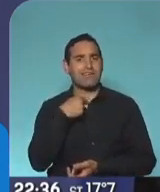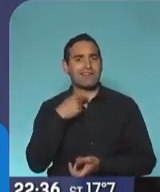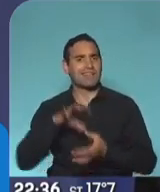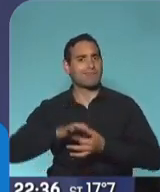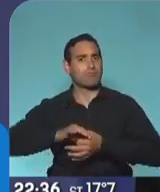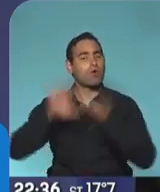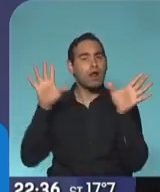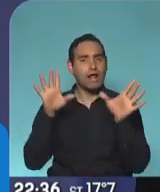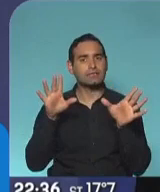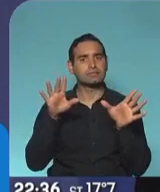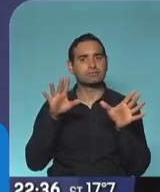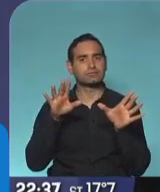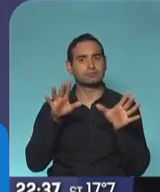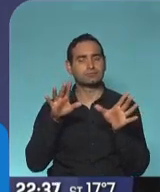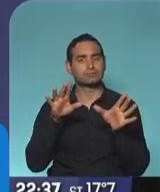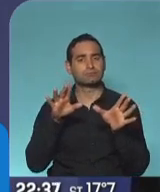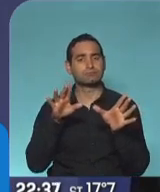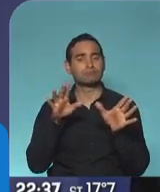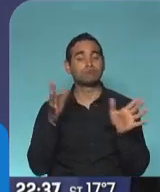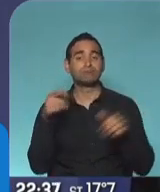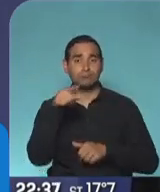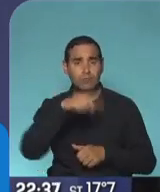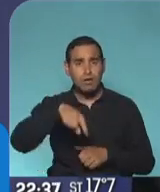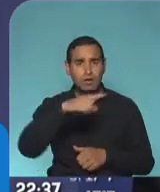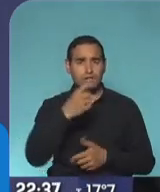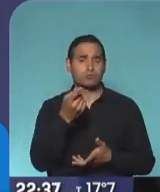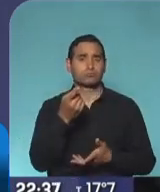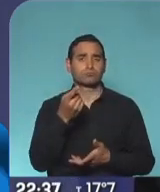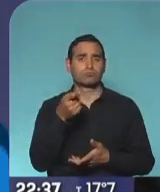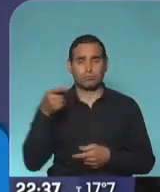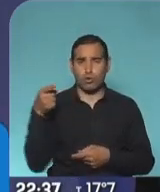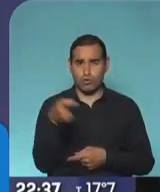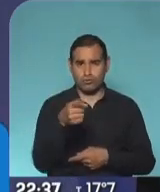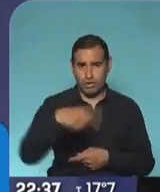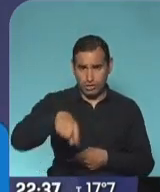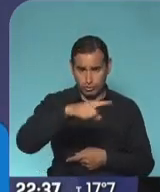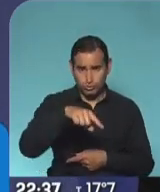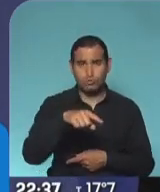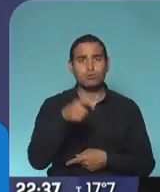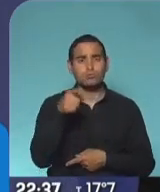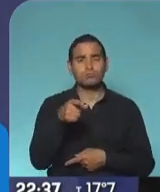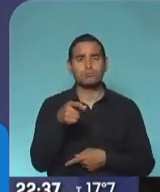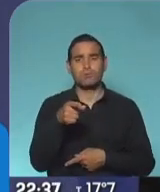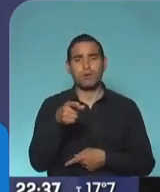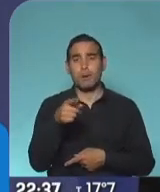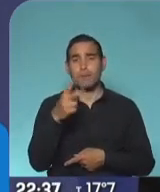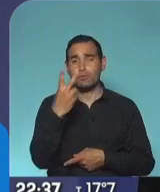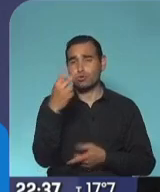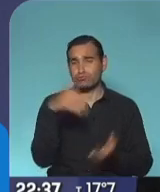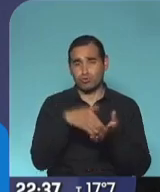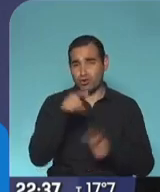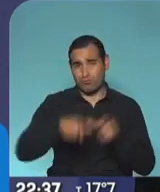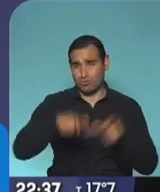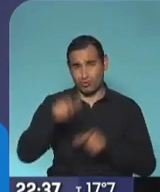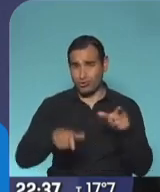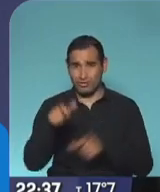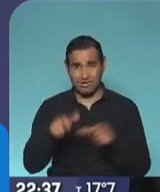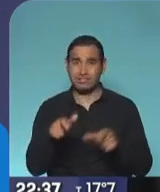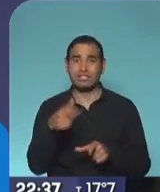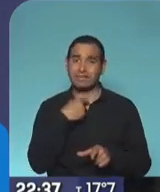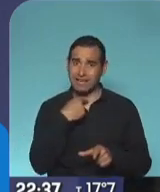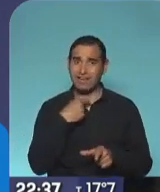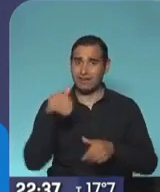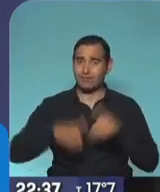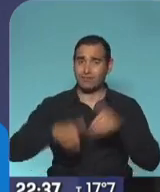hacer posible su voluntad. Condenándolos a ellos, condenan a más de 2 millones de personas que hicieron posible el